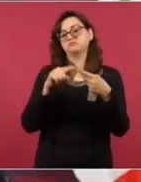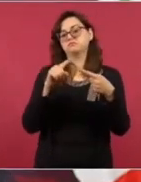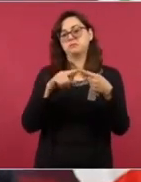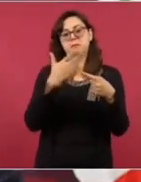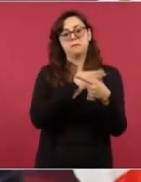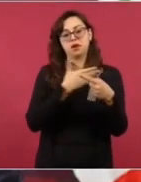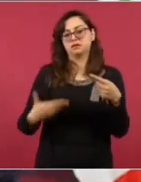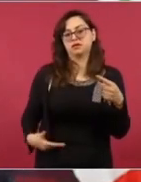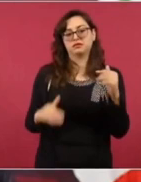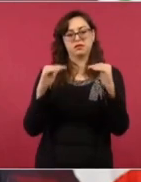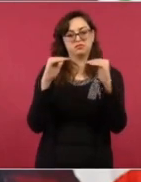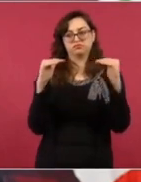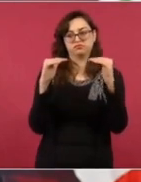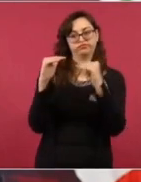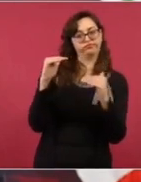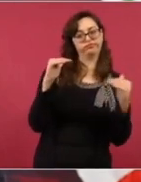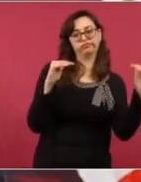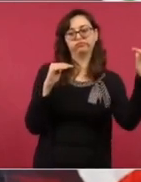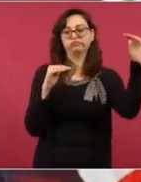del ejecutivo.